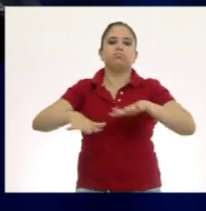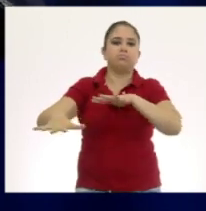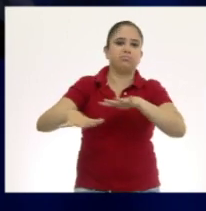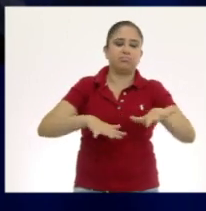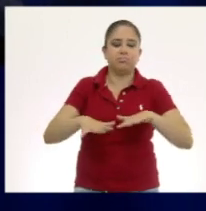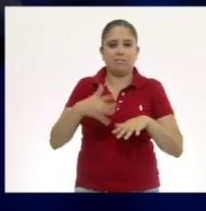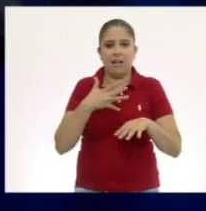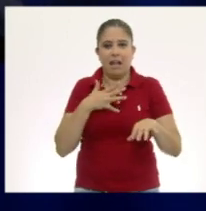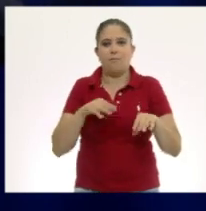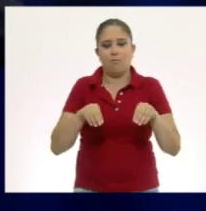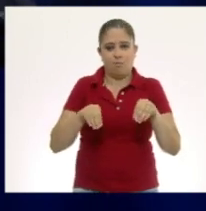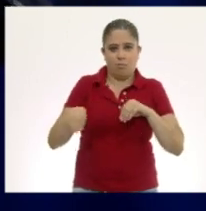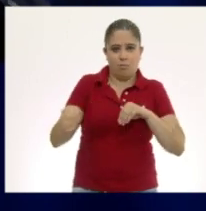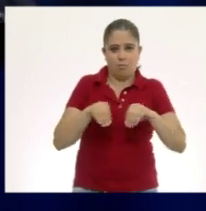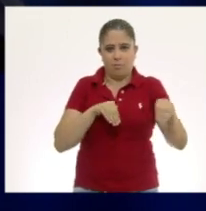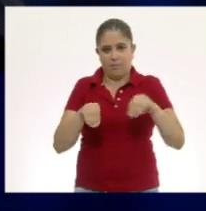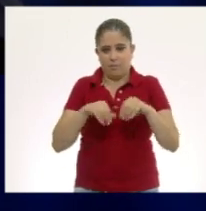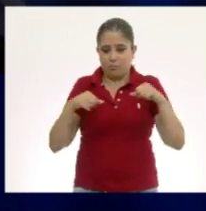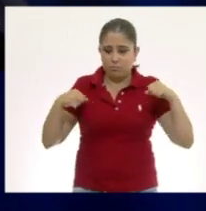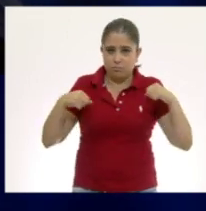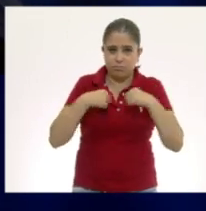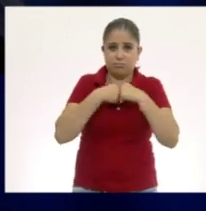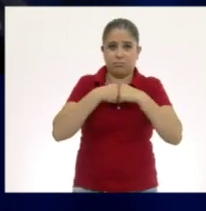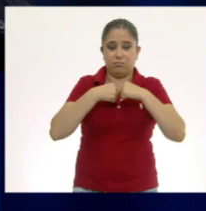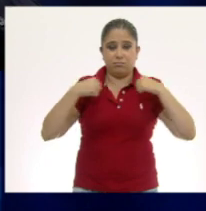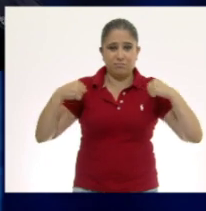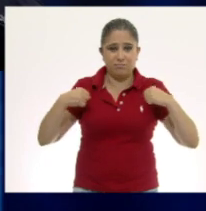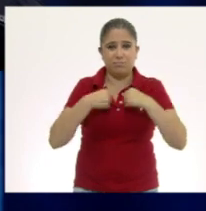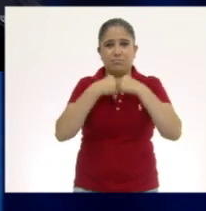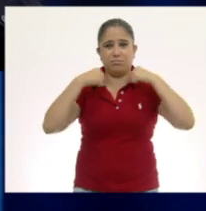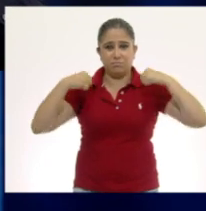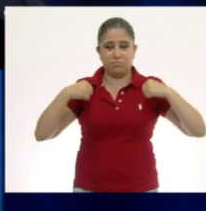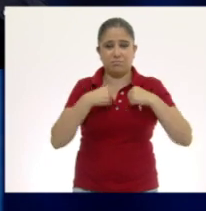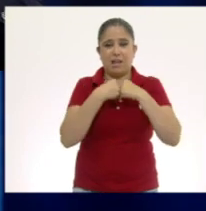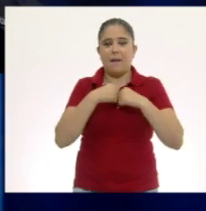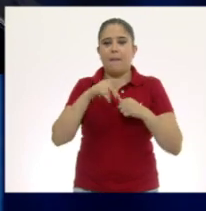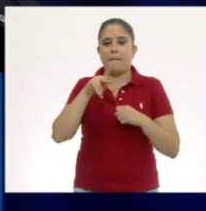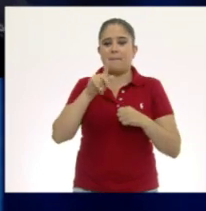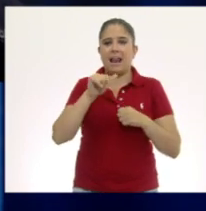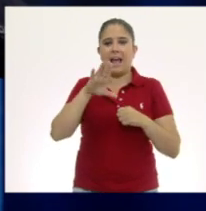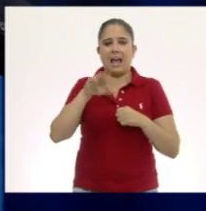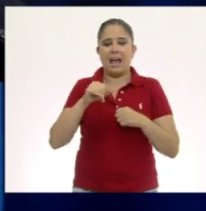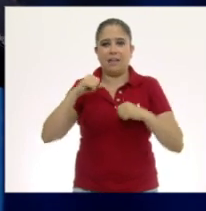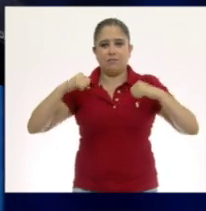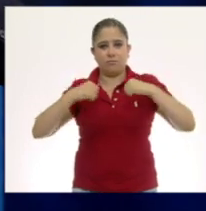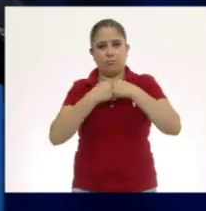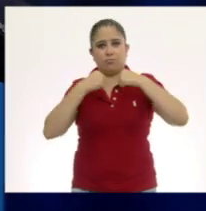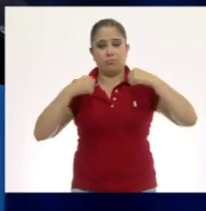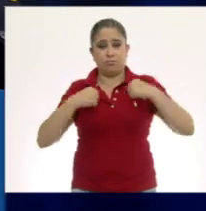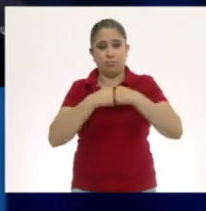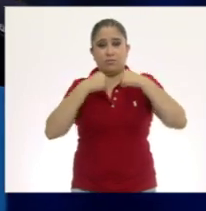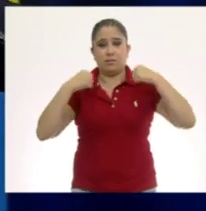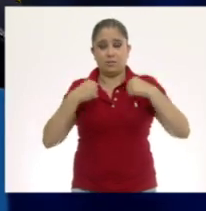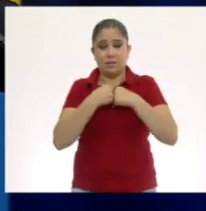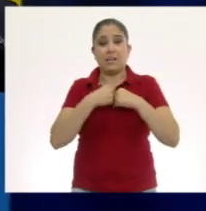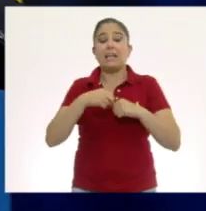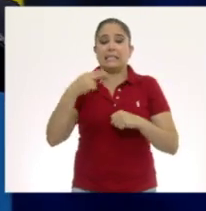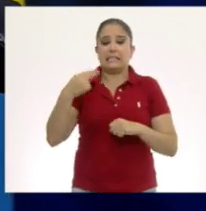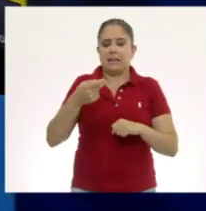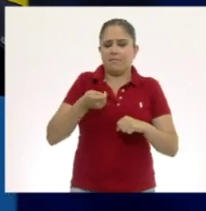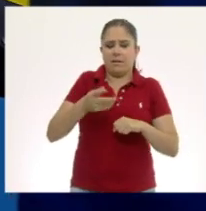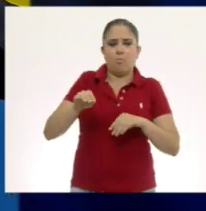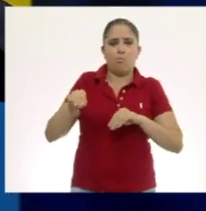A este movimiento, que es el choque de dos placas, se le llama movimiento